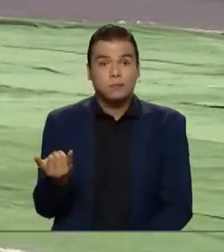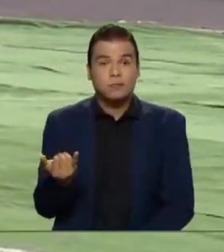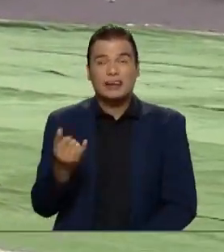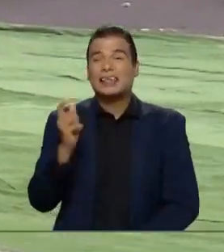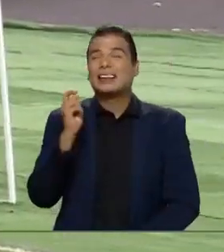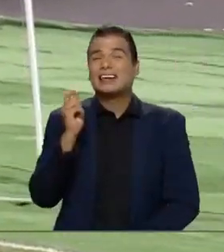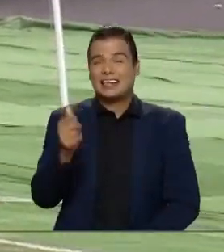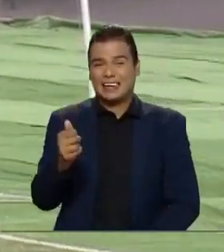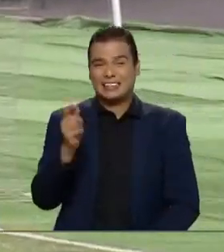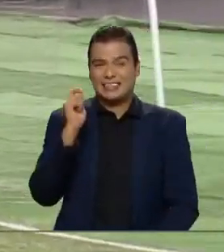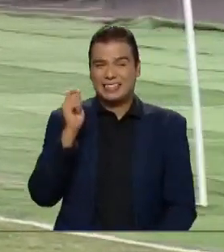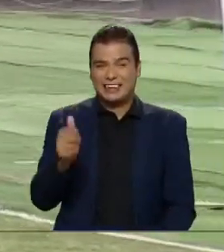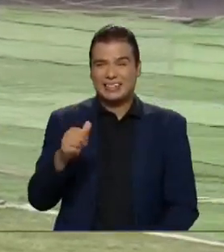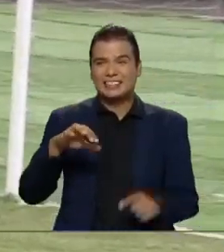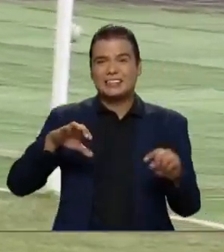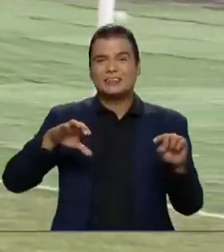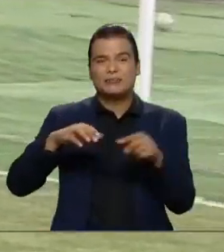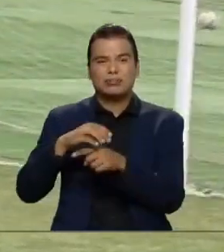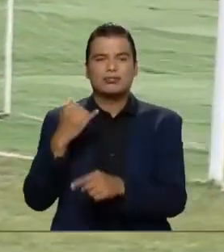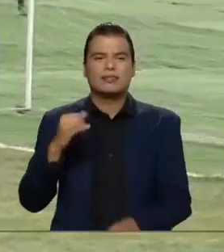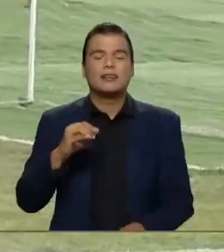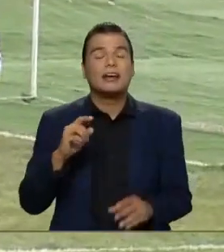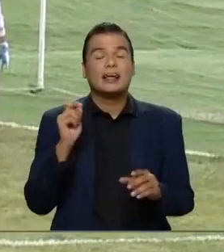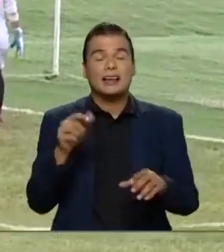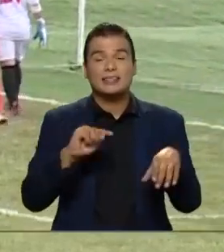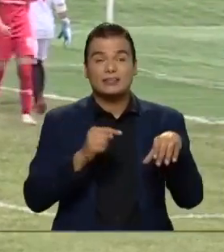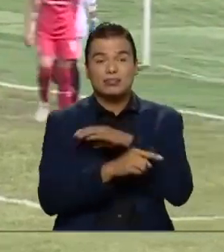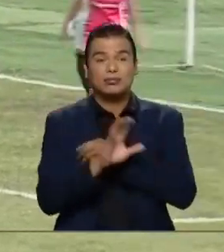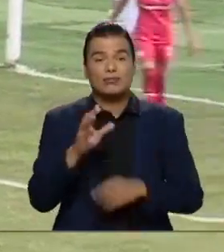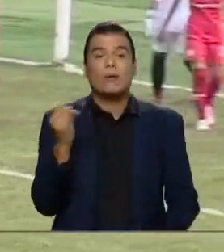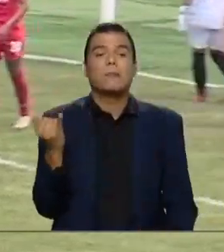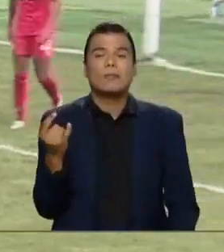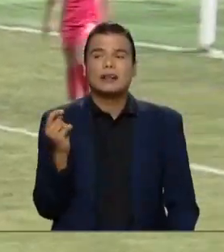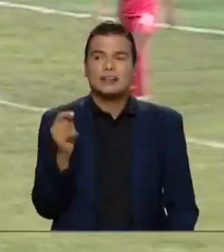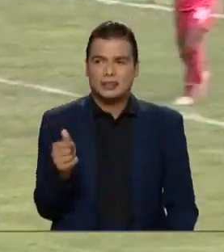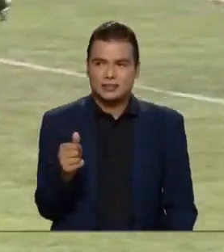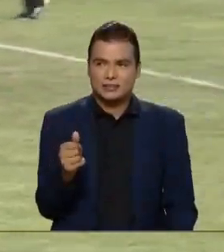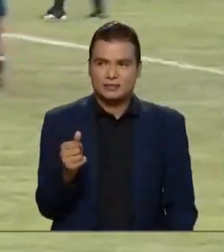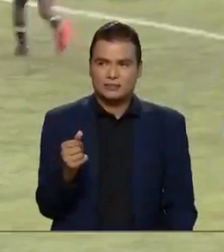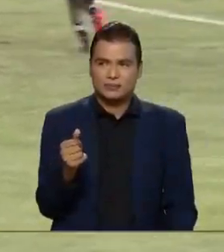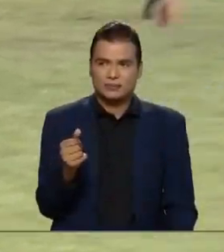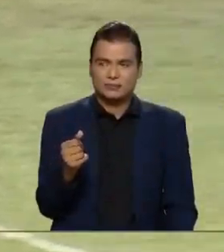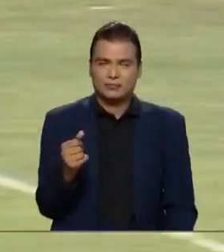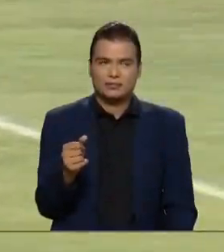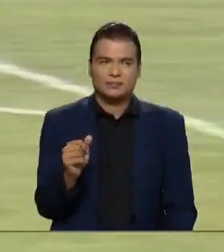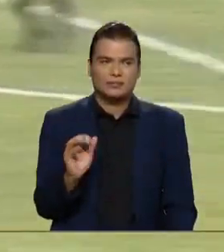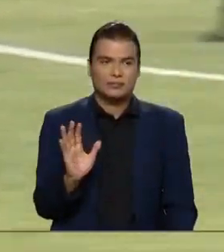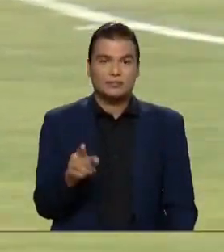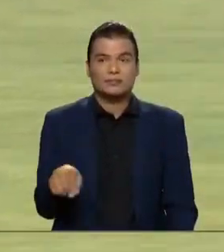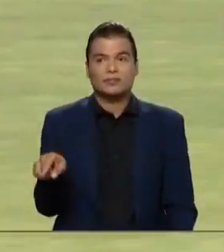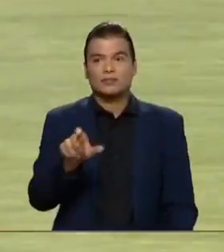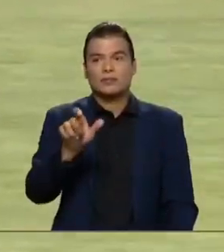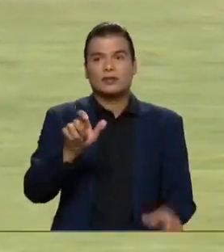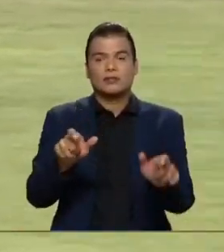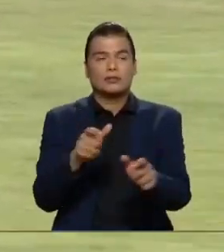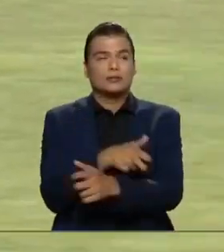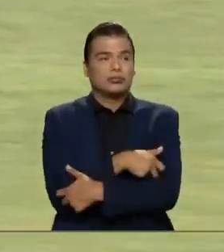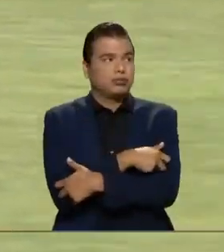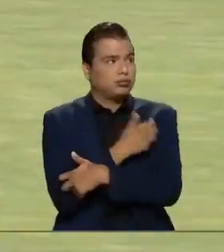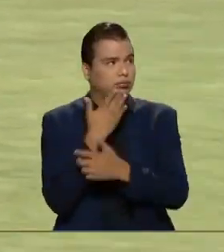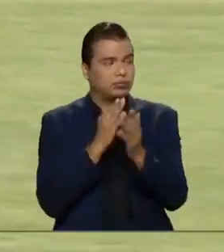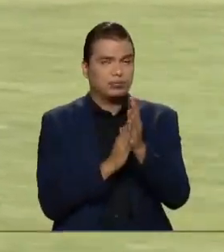Casi es gol, no, casi. Bueno, gerente, se vive también el partido que tenemos atrás, la energía que tiene el público. Y